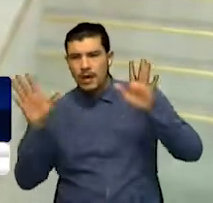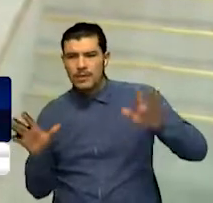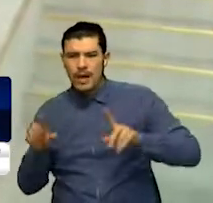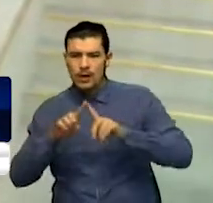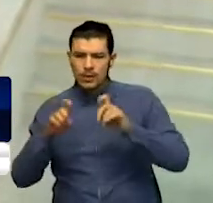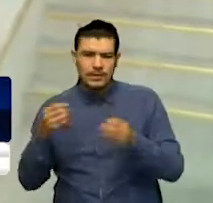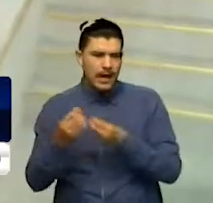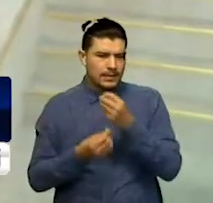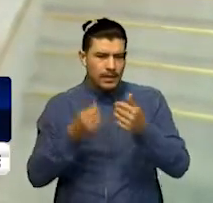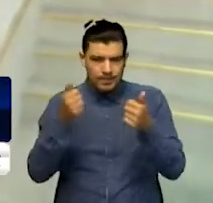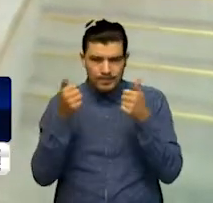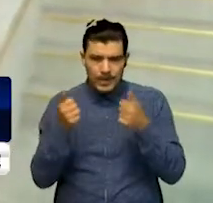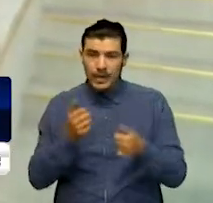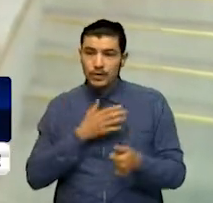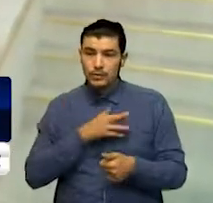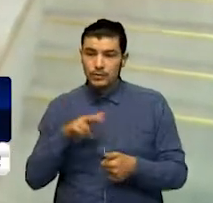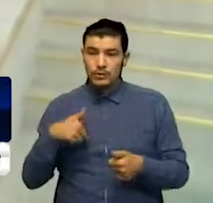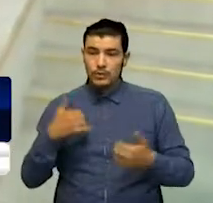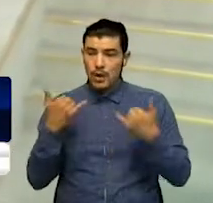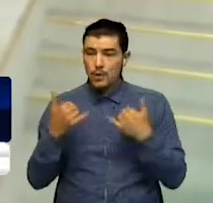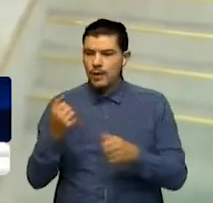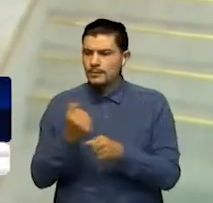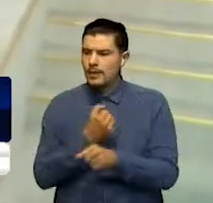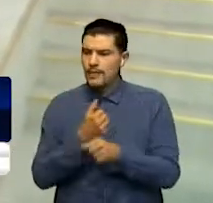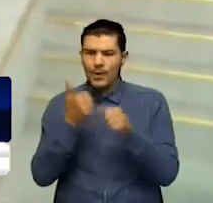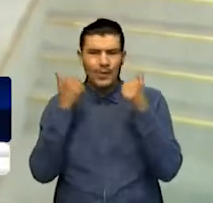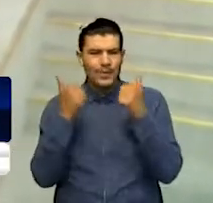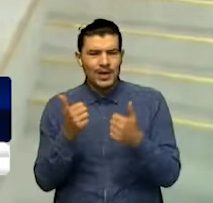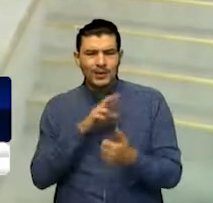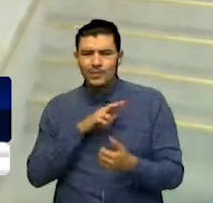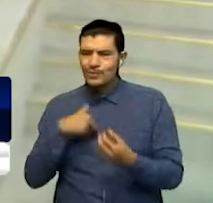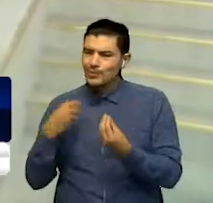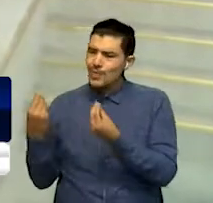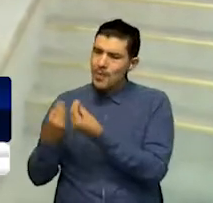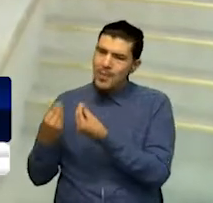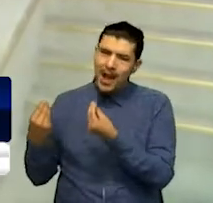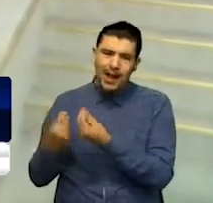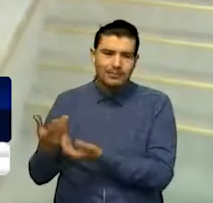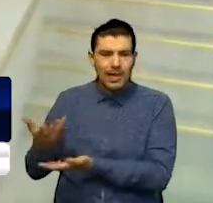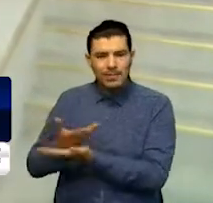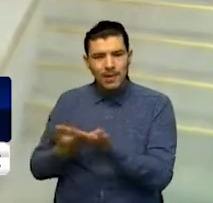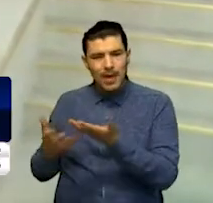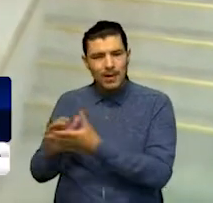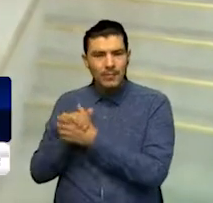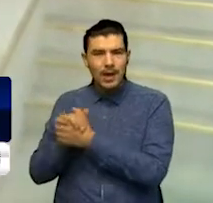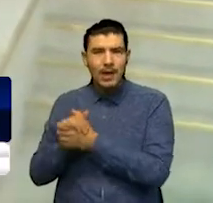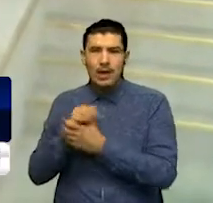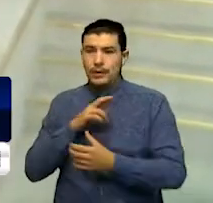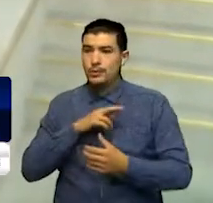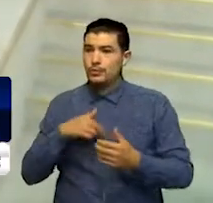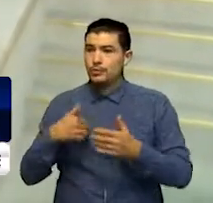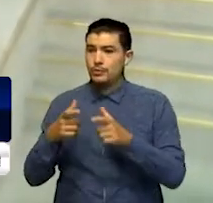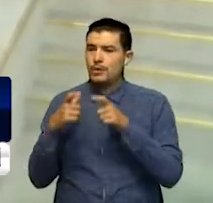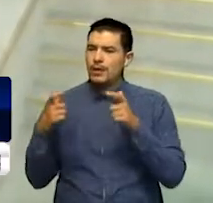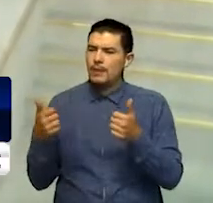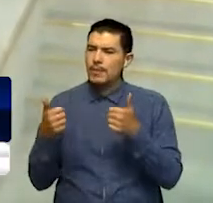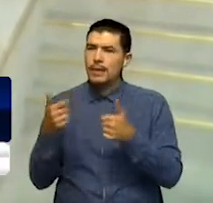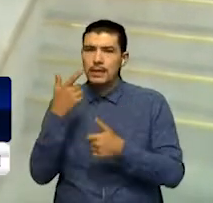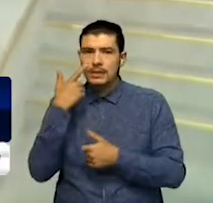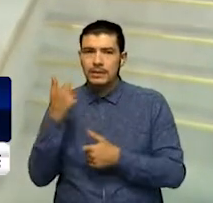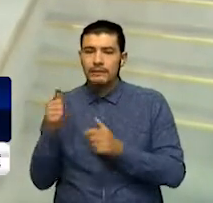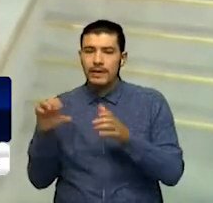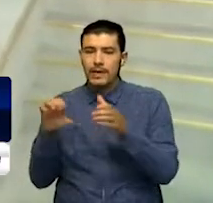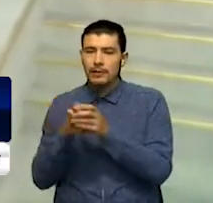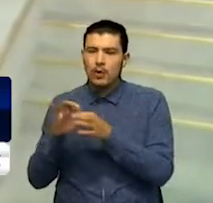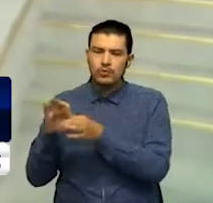bien estamos trabajando de la mejor manera somos compañeros tenemos un gran grupo y lo importante es